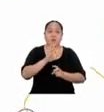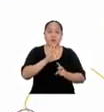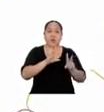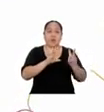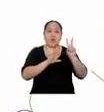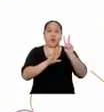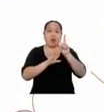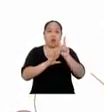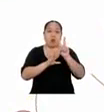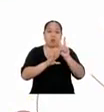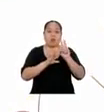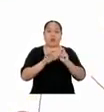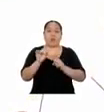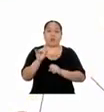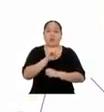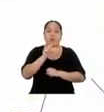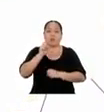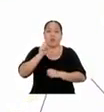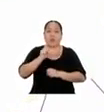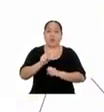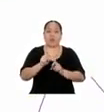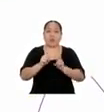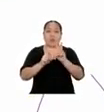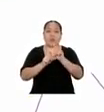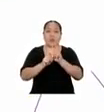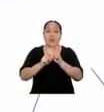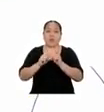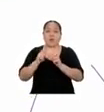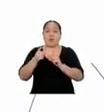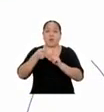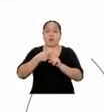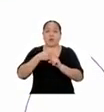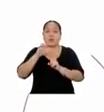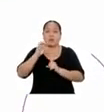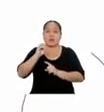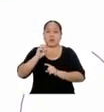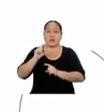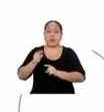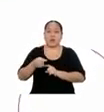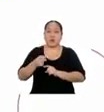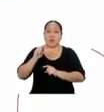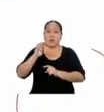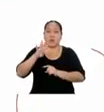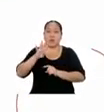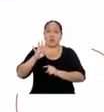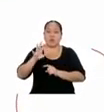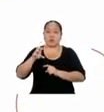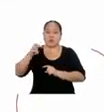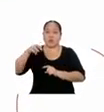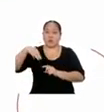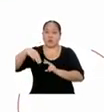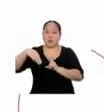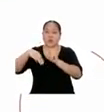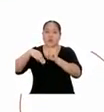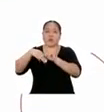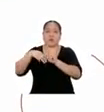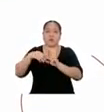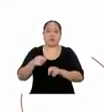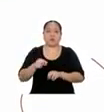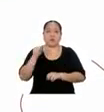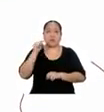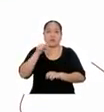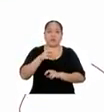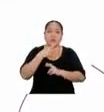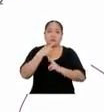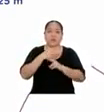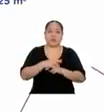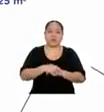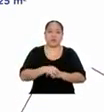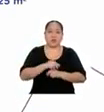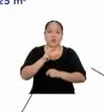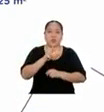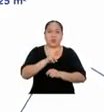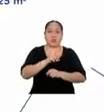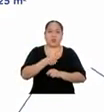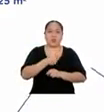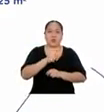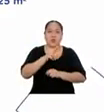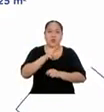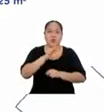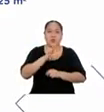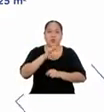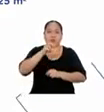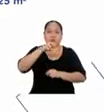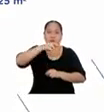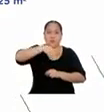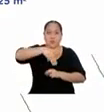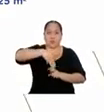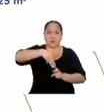cuadrado es igual a x al cuadrado más 0,45 metros al cuadrado. Y aquí resulta que 2,25